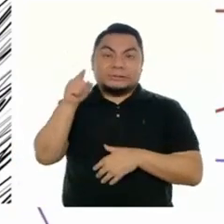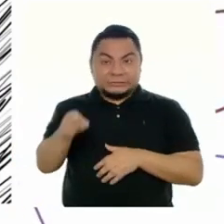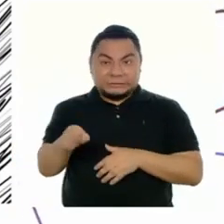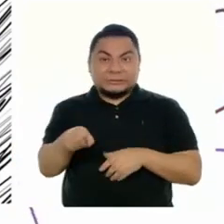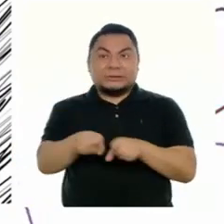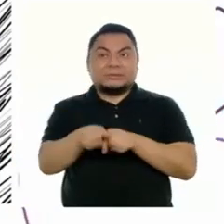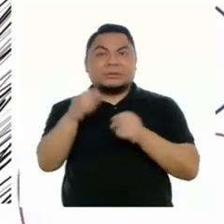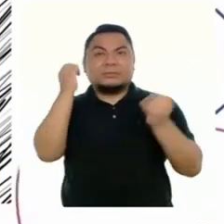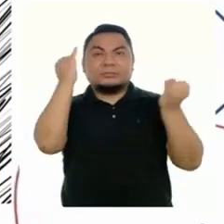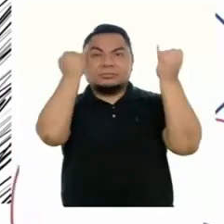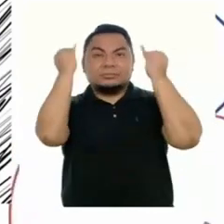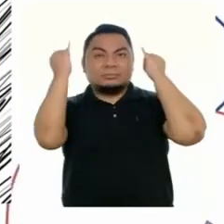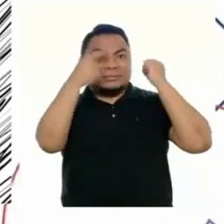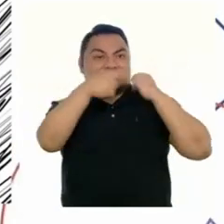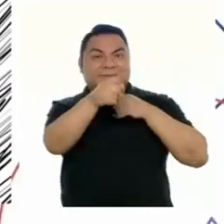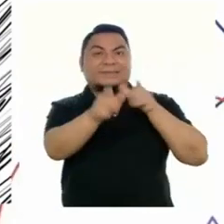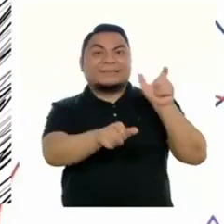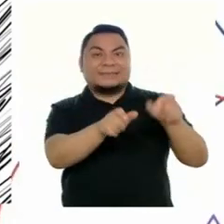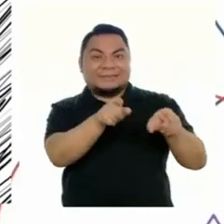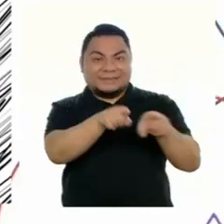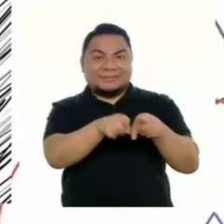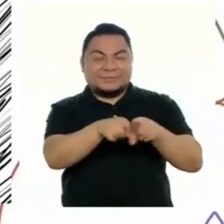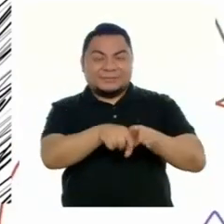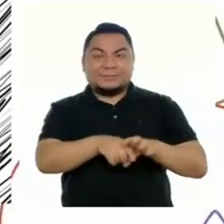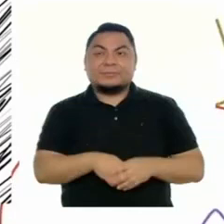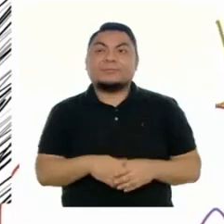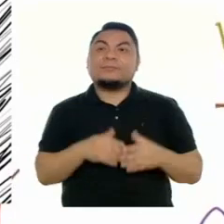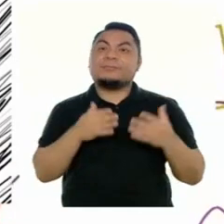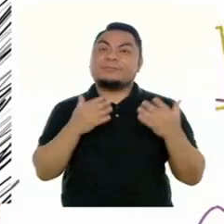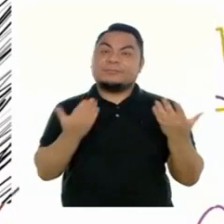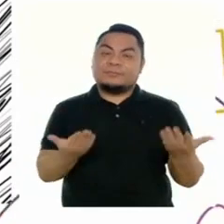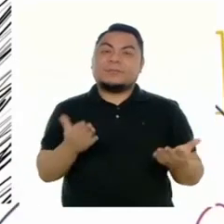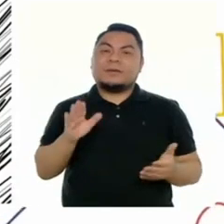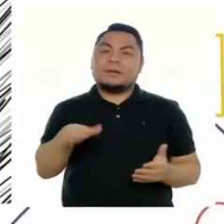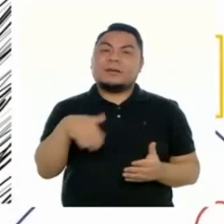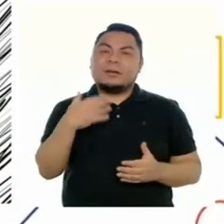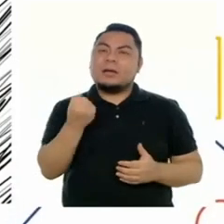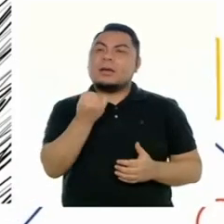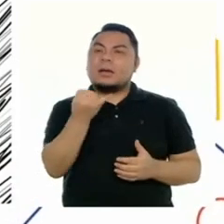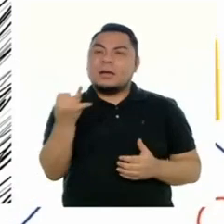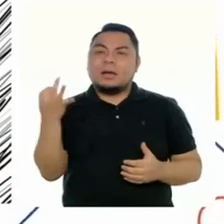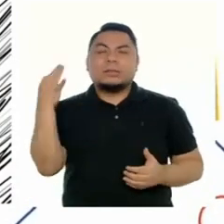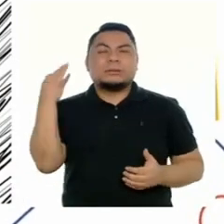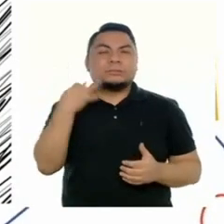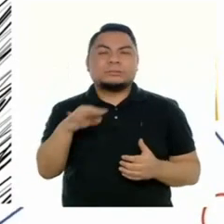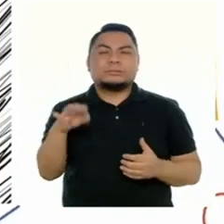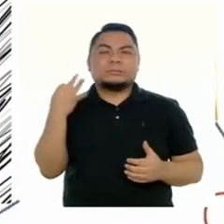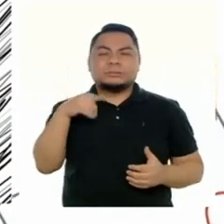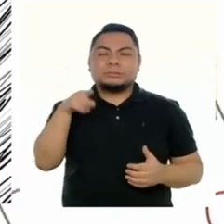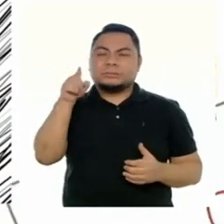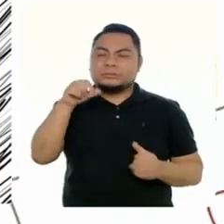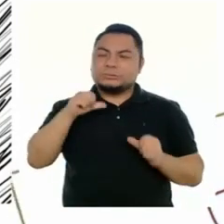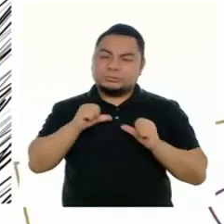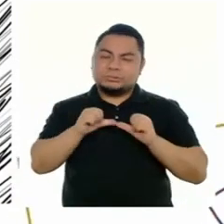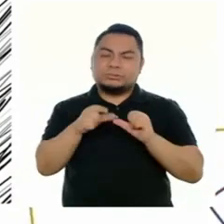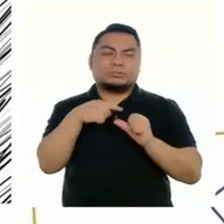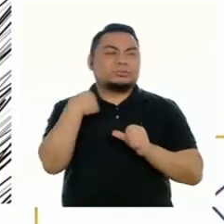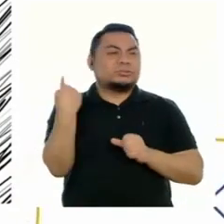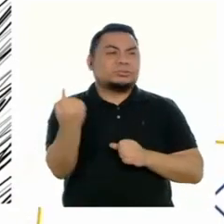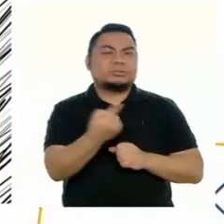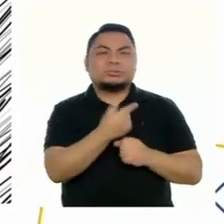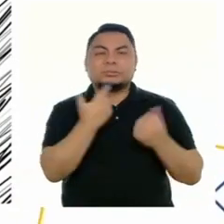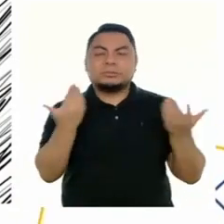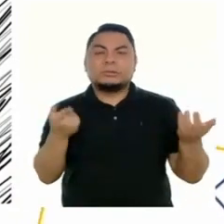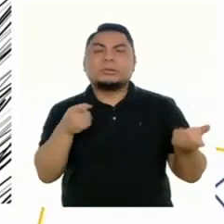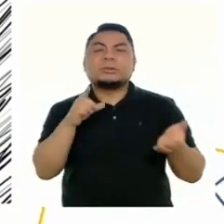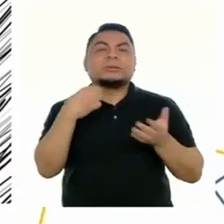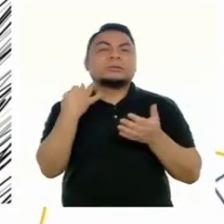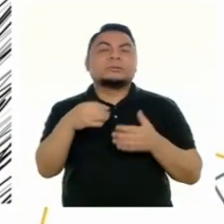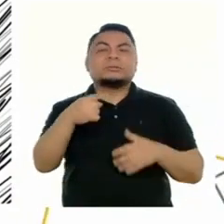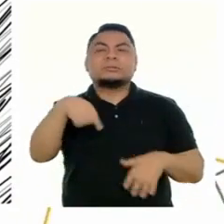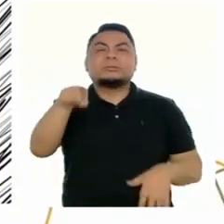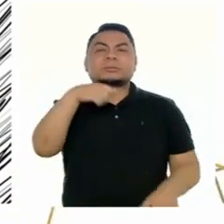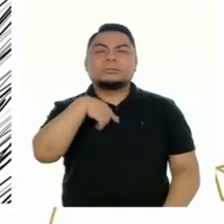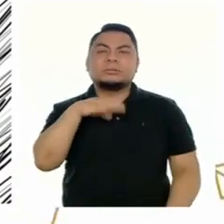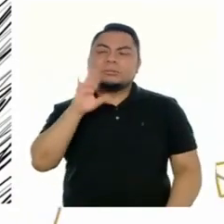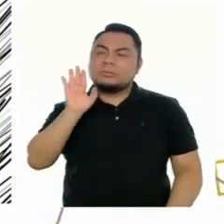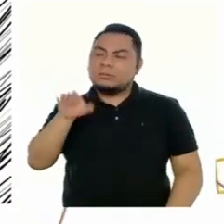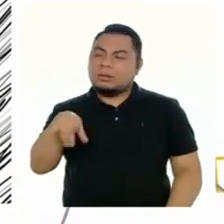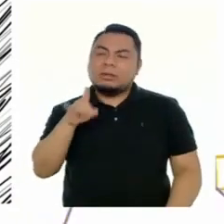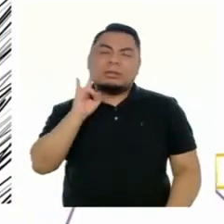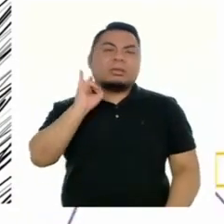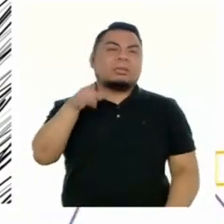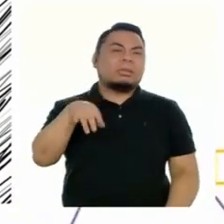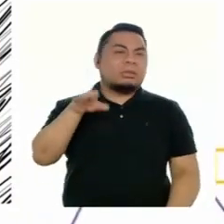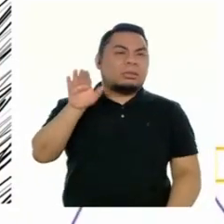la creatividad de nuestra gente. Sin embargo, hay algo que siempre estuvo entre nosotros y no le estábamos dando